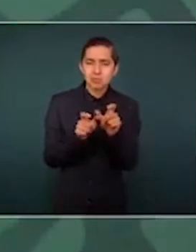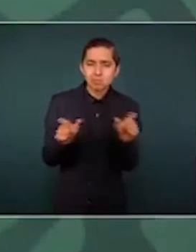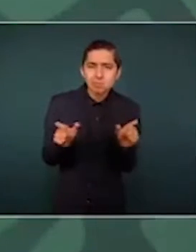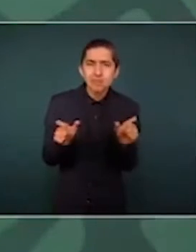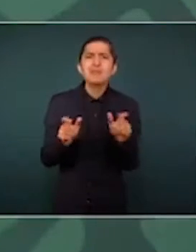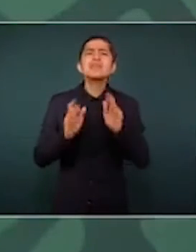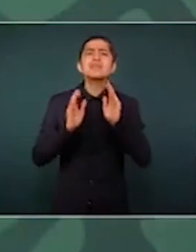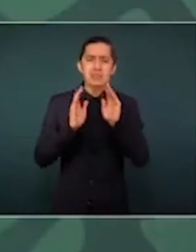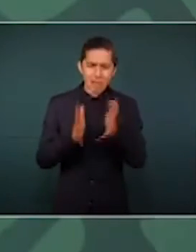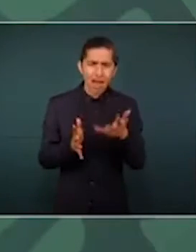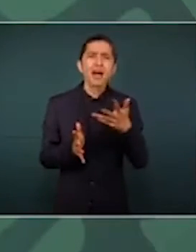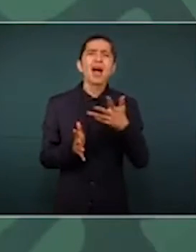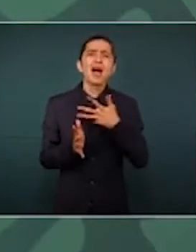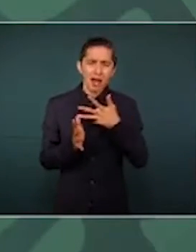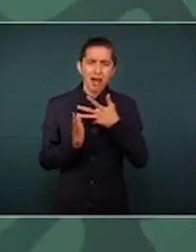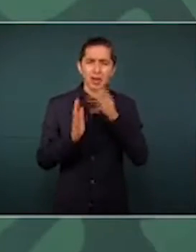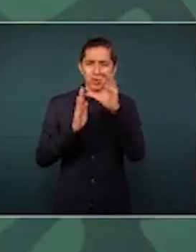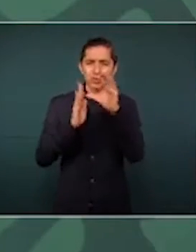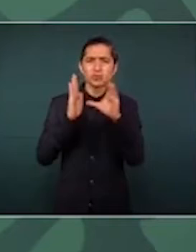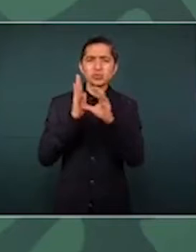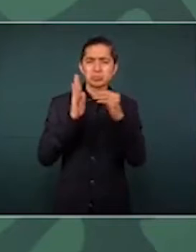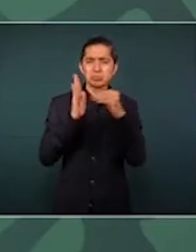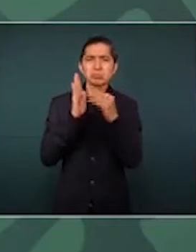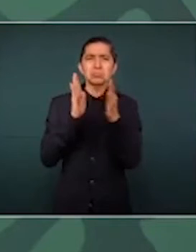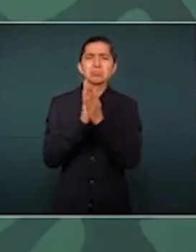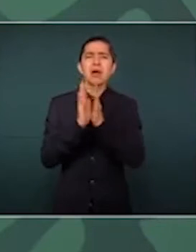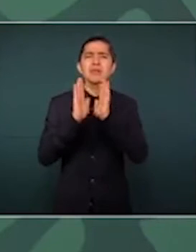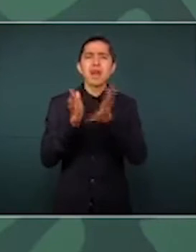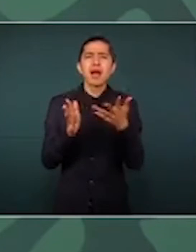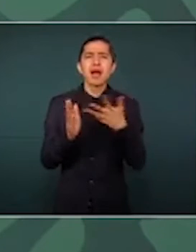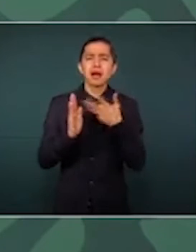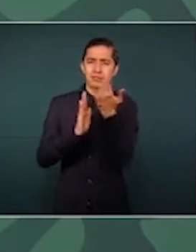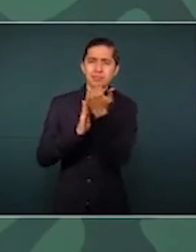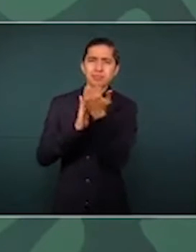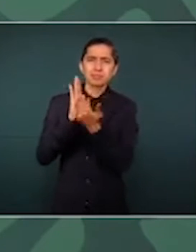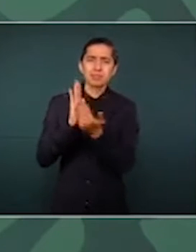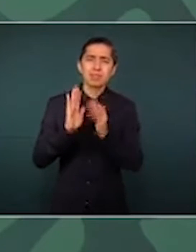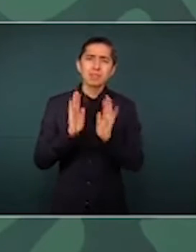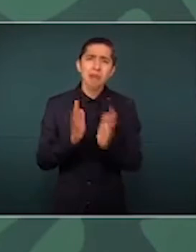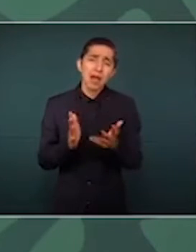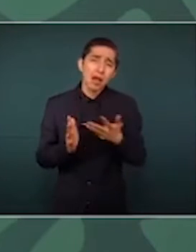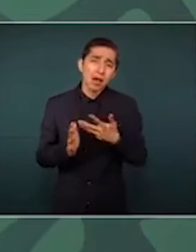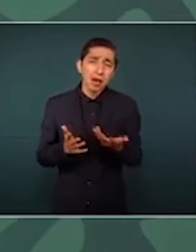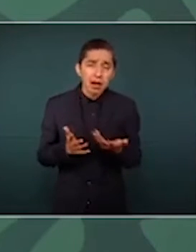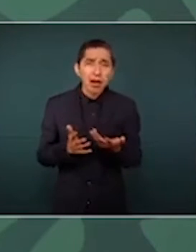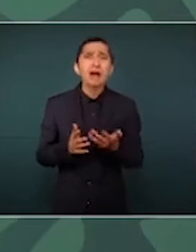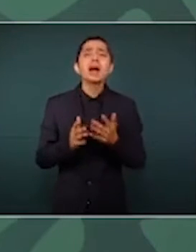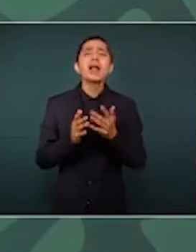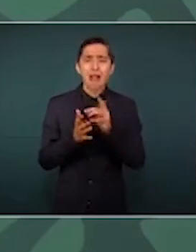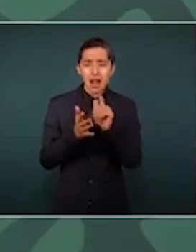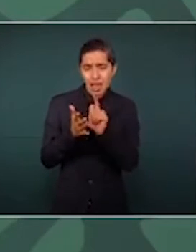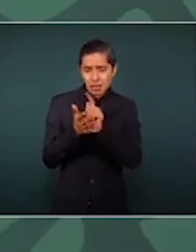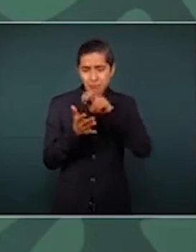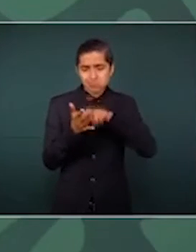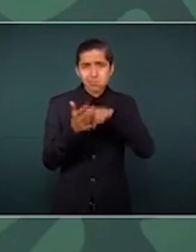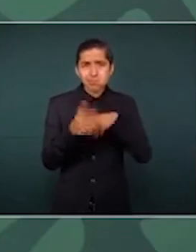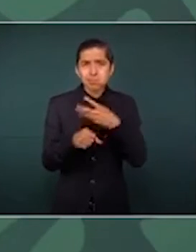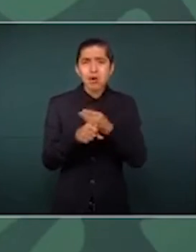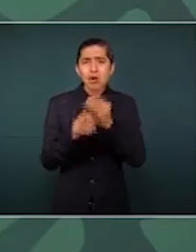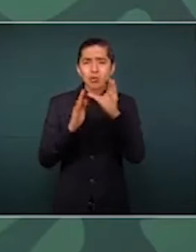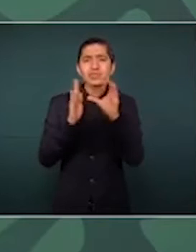establecido en la Constitución, hay una reforma constitucional